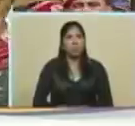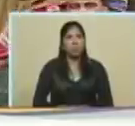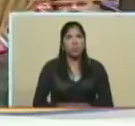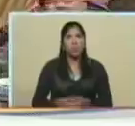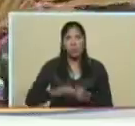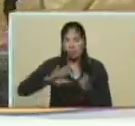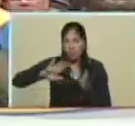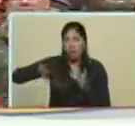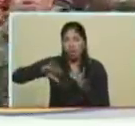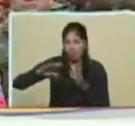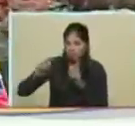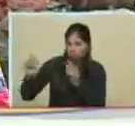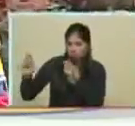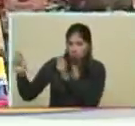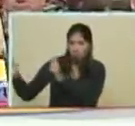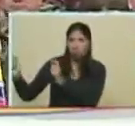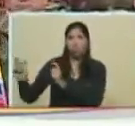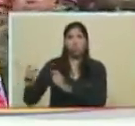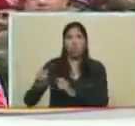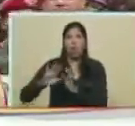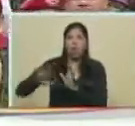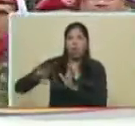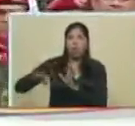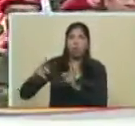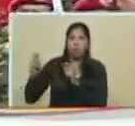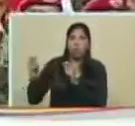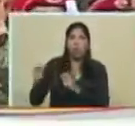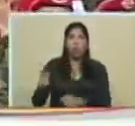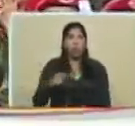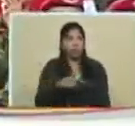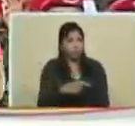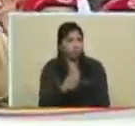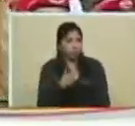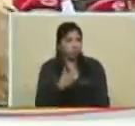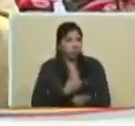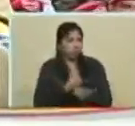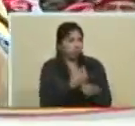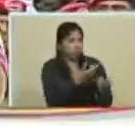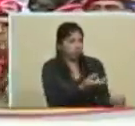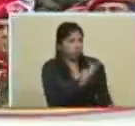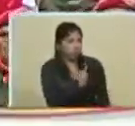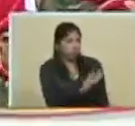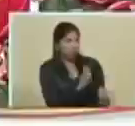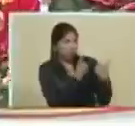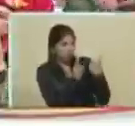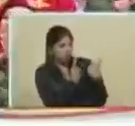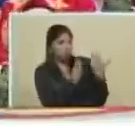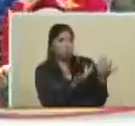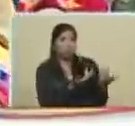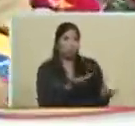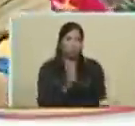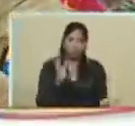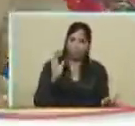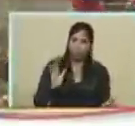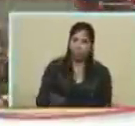Más allá, por favor. Voy a hacer el trabajo tuyo y el trabajo mío, ¿está bien?